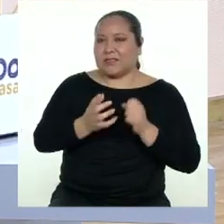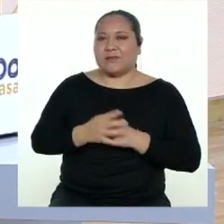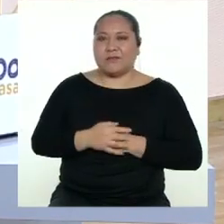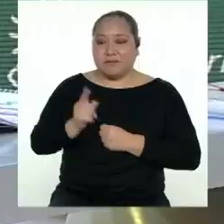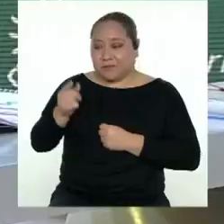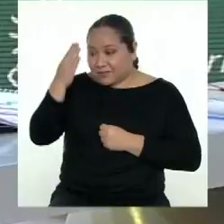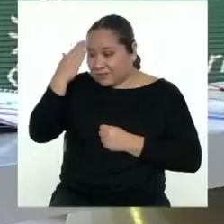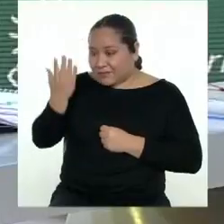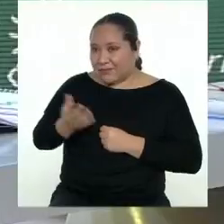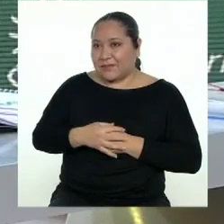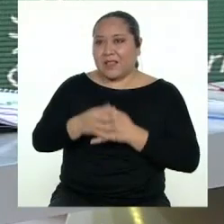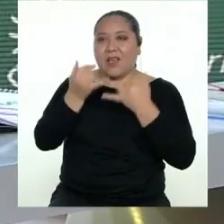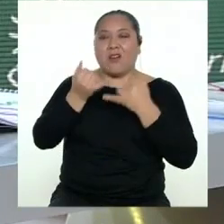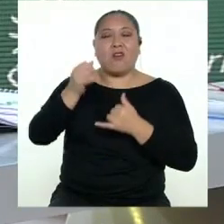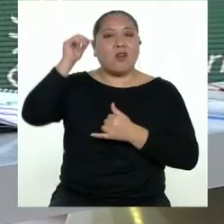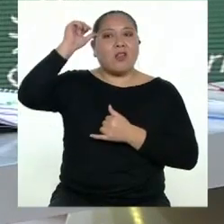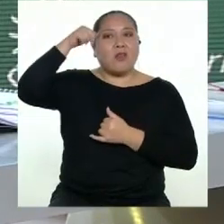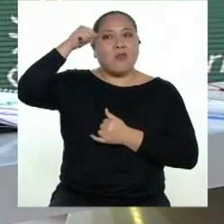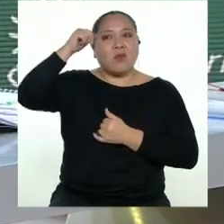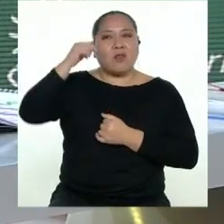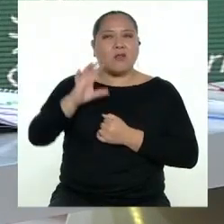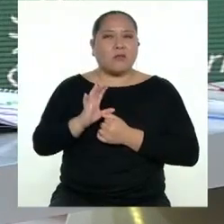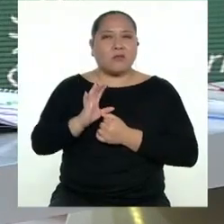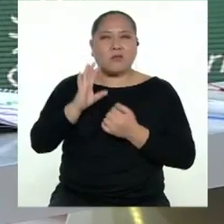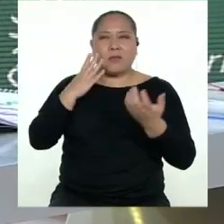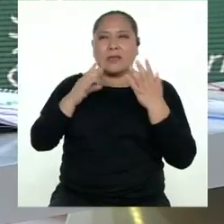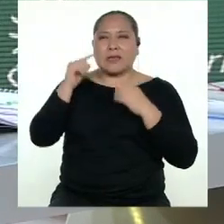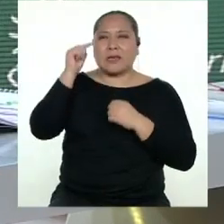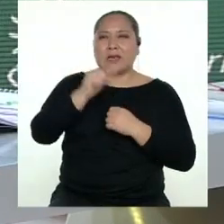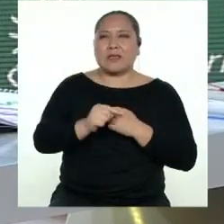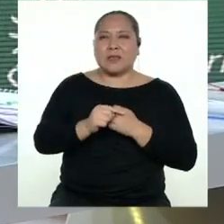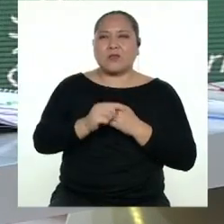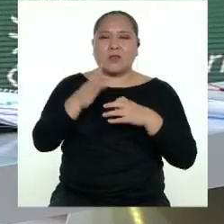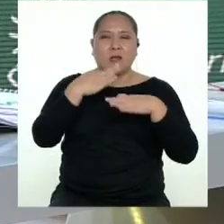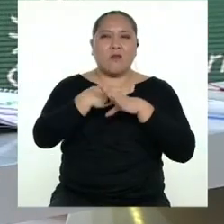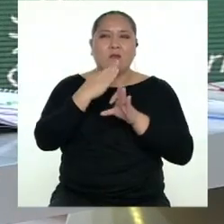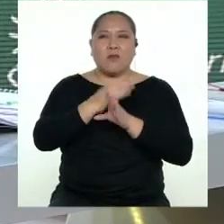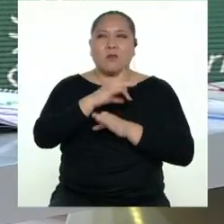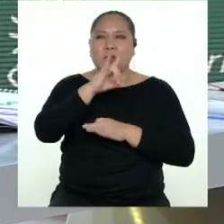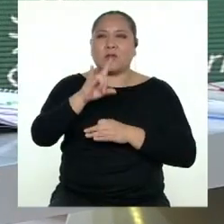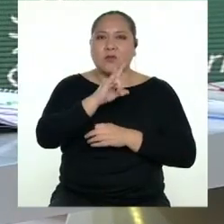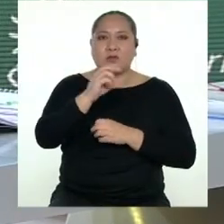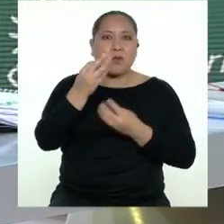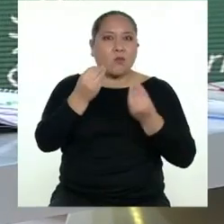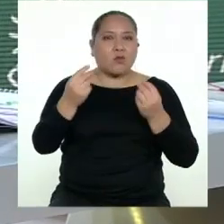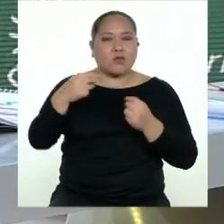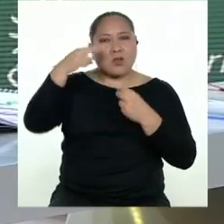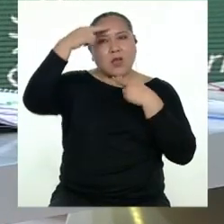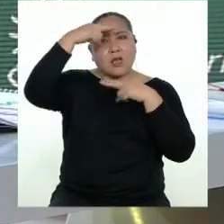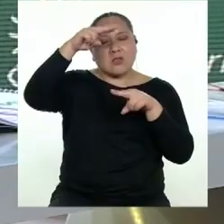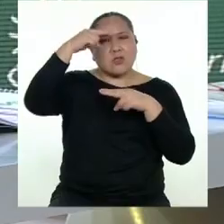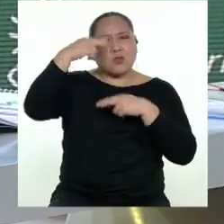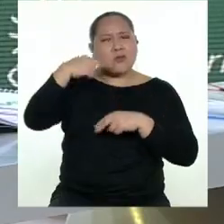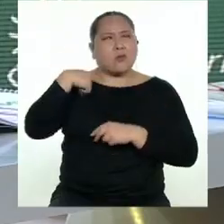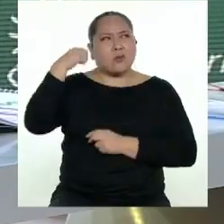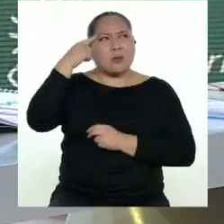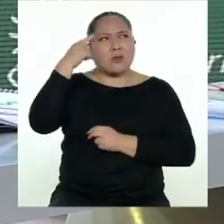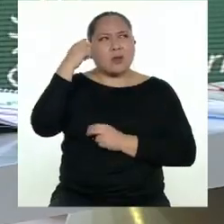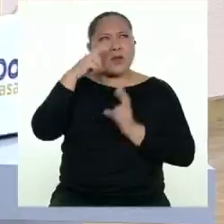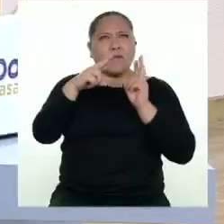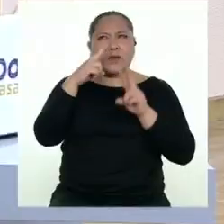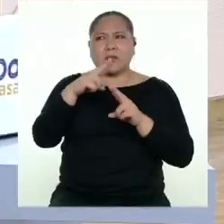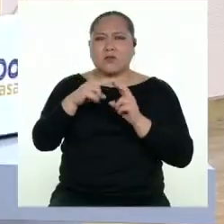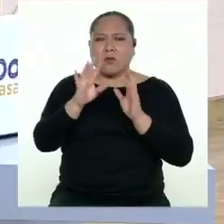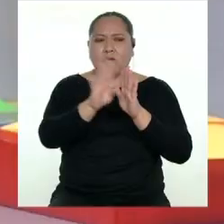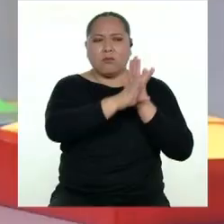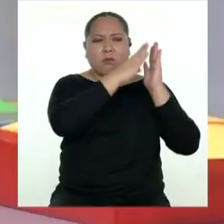¿Sabes? Ahora que recuerdo, me parece que este es un formato que se usa bastante en las noticias. Creo que he visto algunos cuando leo